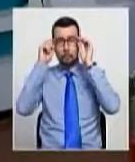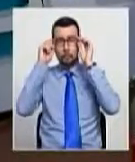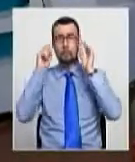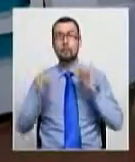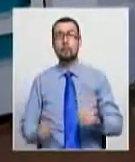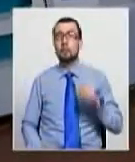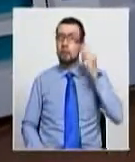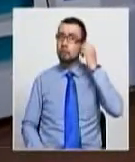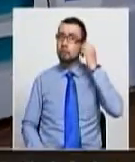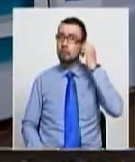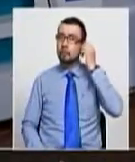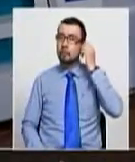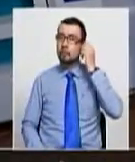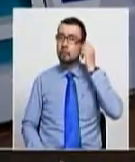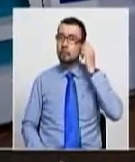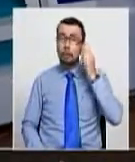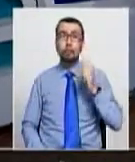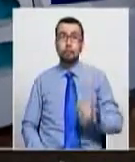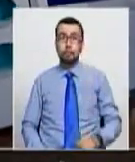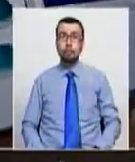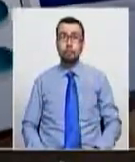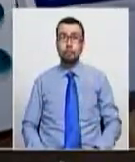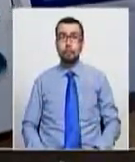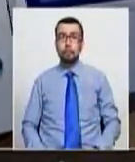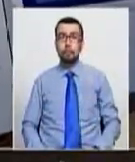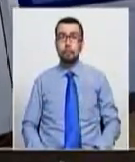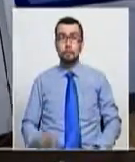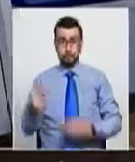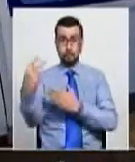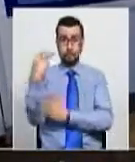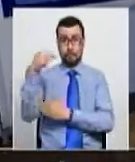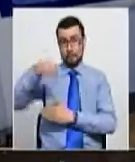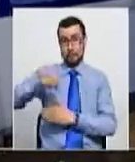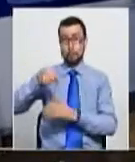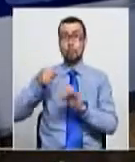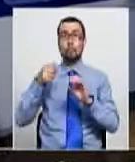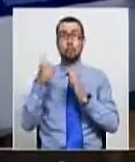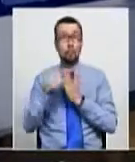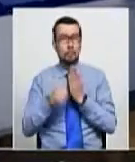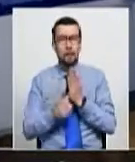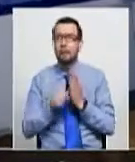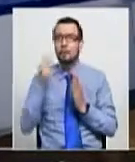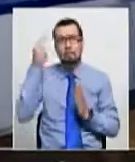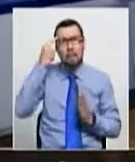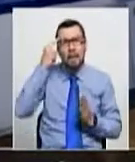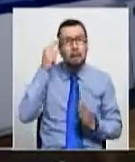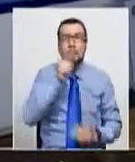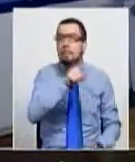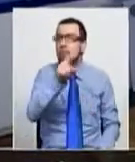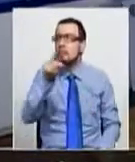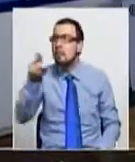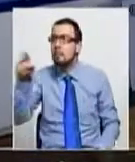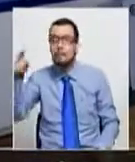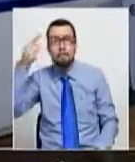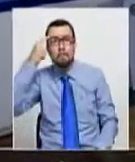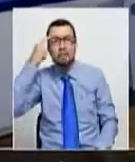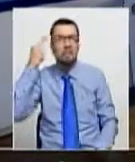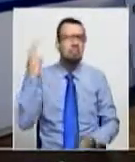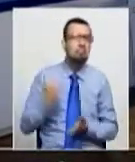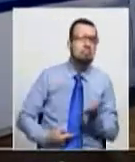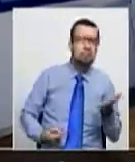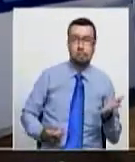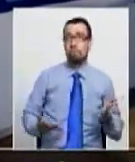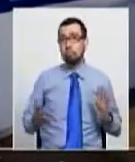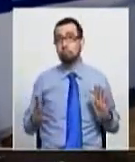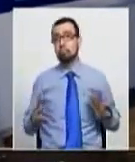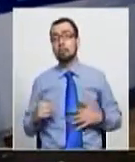bien pues televidentes de nuestro programa tele café tv esas son opiniones puntos de vista sabemos